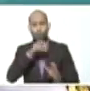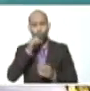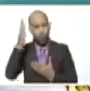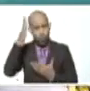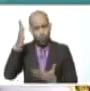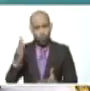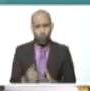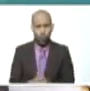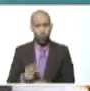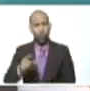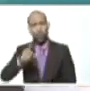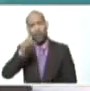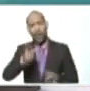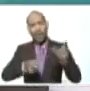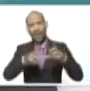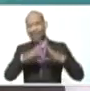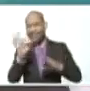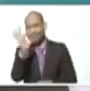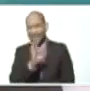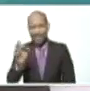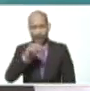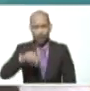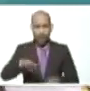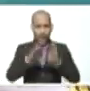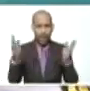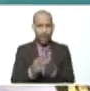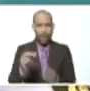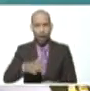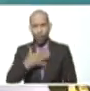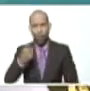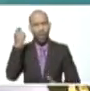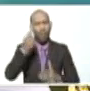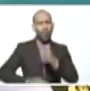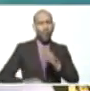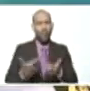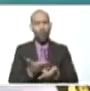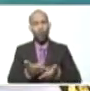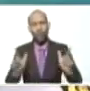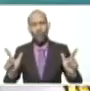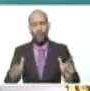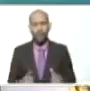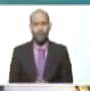tierra puede negar la dignidad y la libertad. El doctor...